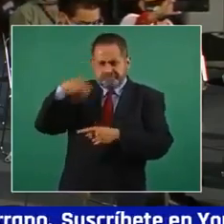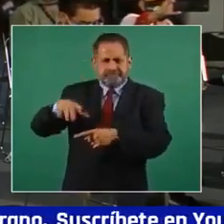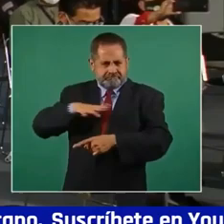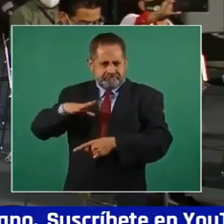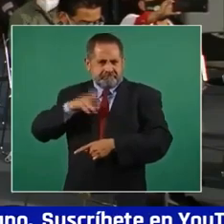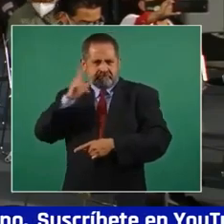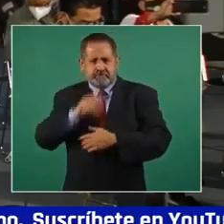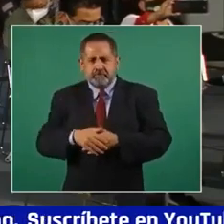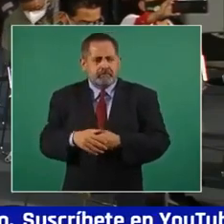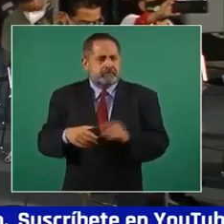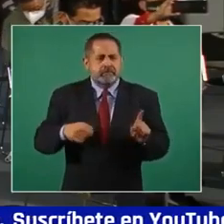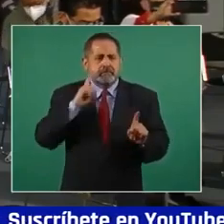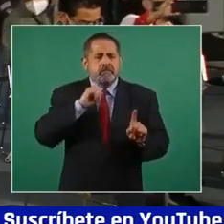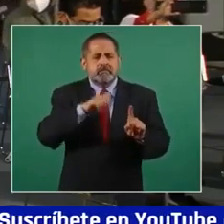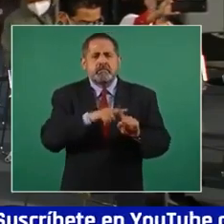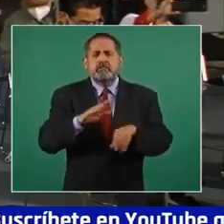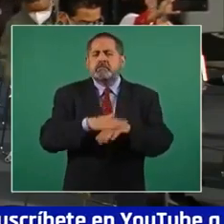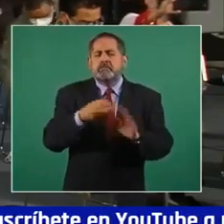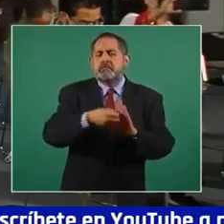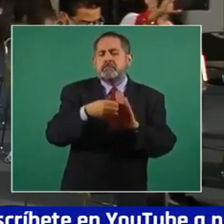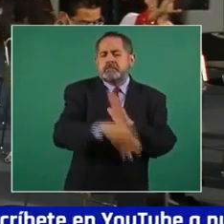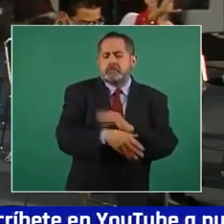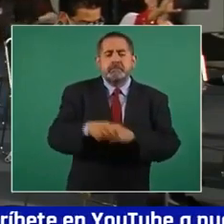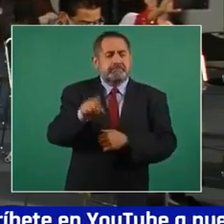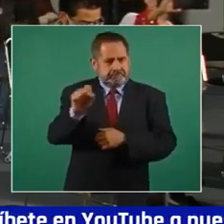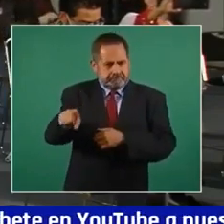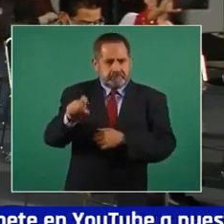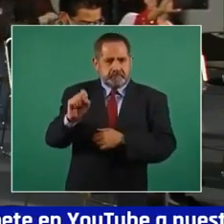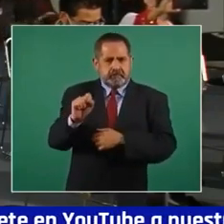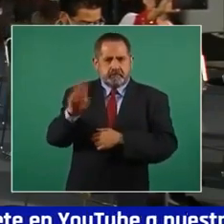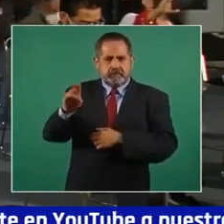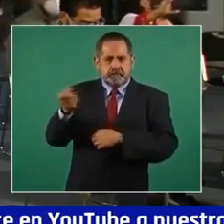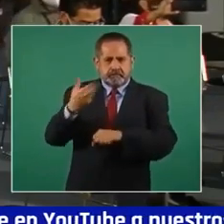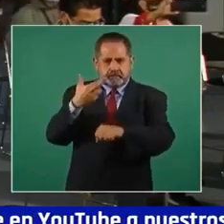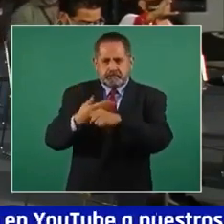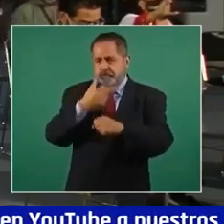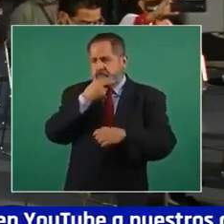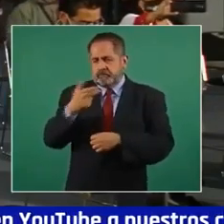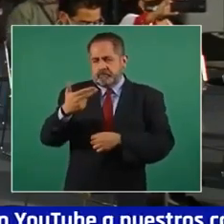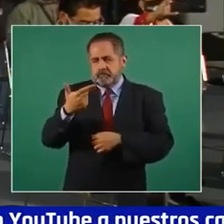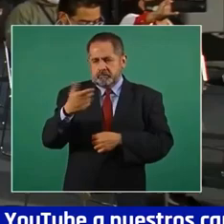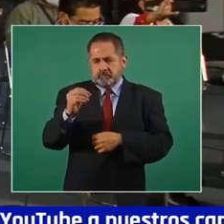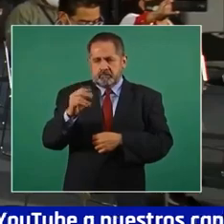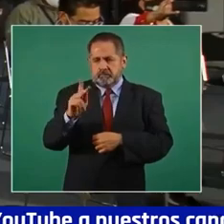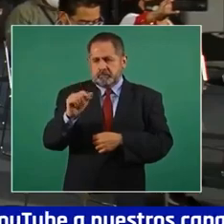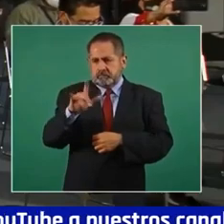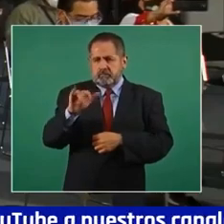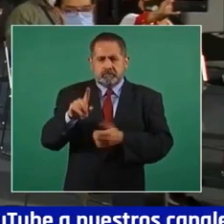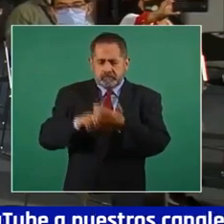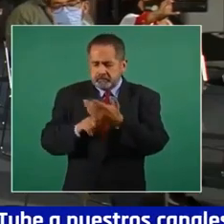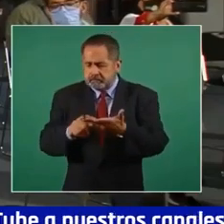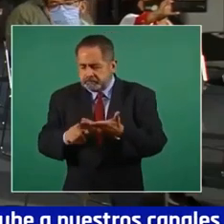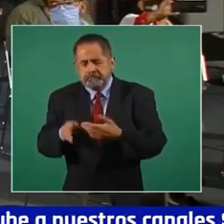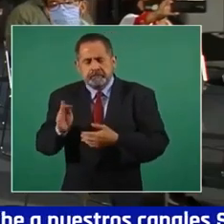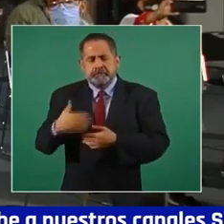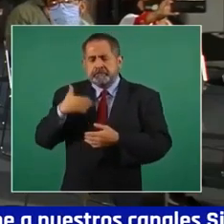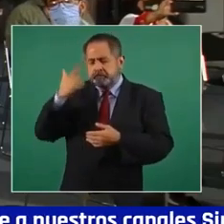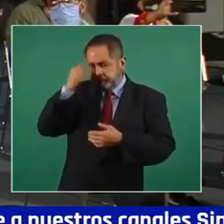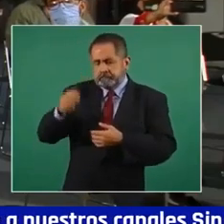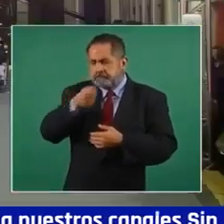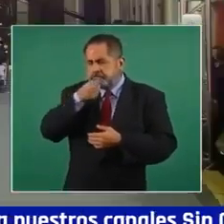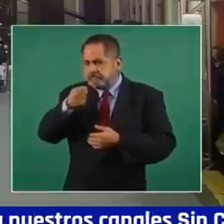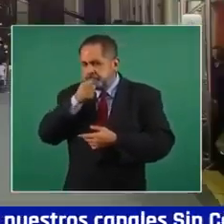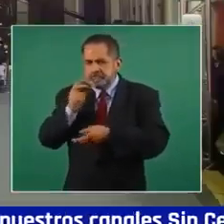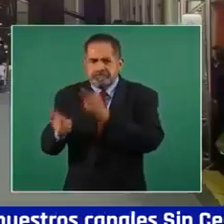¿Por qué omitió que el propio subsecretario encargado del tema, Hugo Paulín, admitió estas irregularidades en una